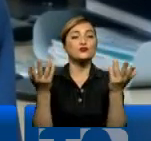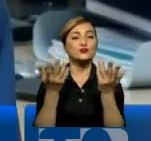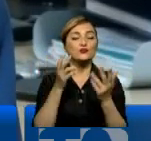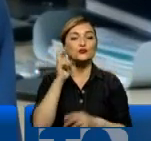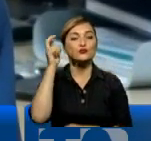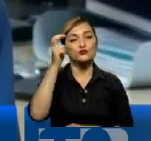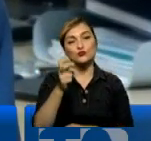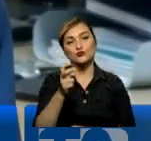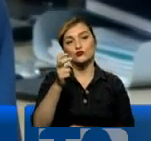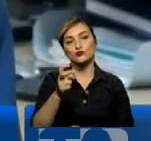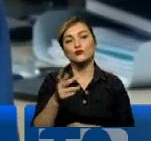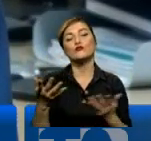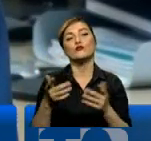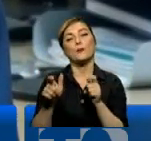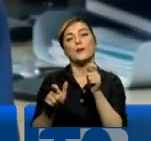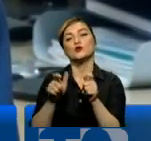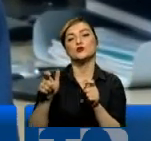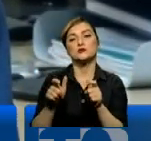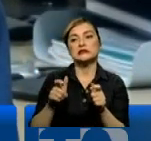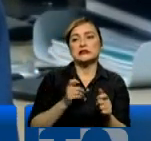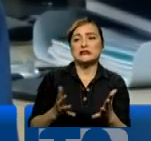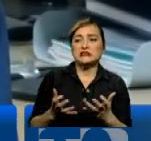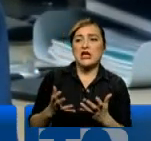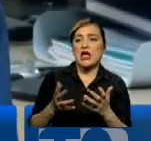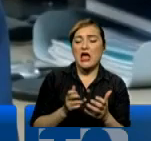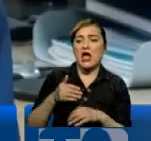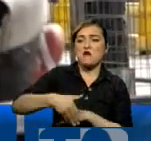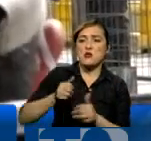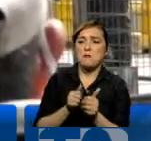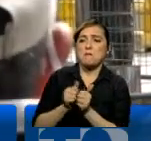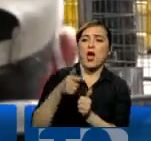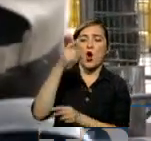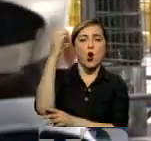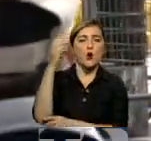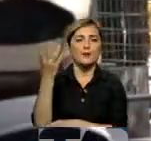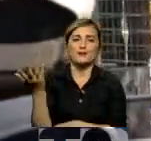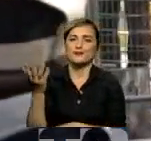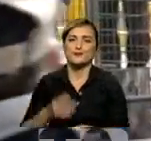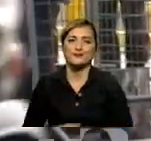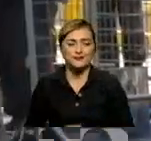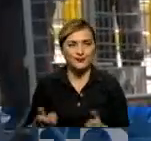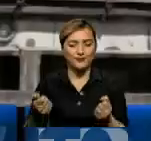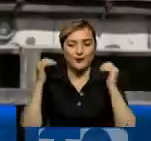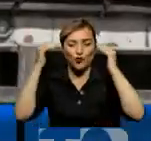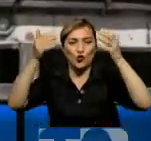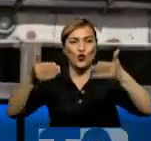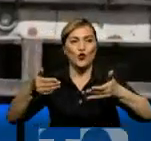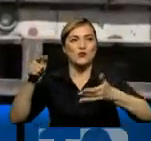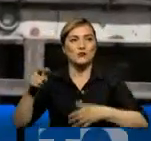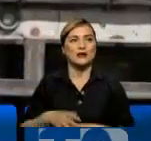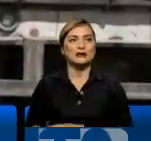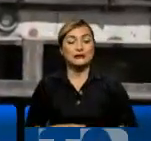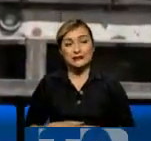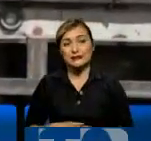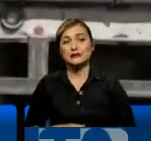de turistas, de gente que anhela cruzar a la frontera colombiana. Pero el transporte pesado es quien al momento soporta el mayor